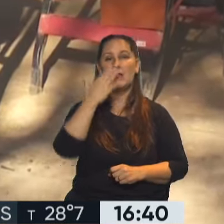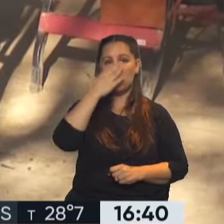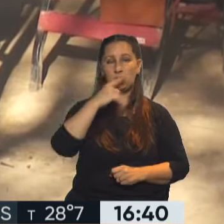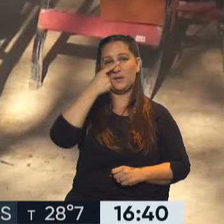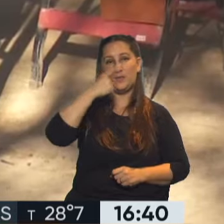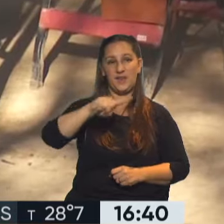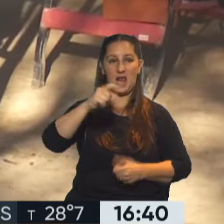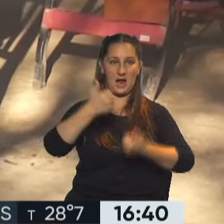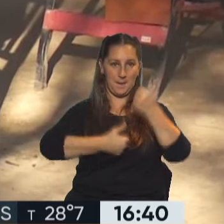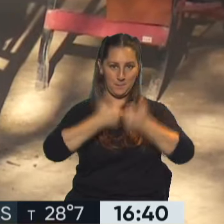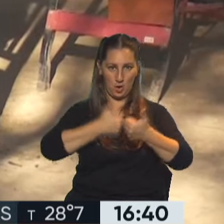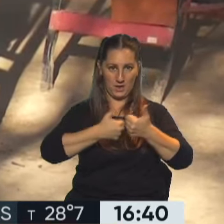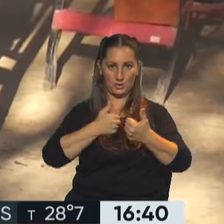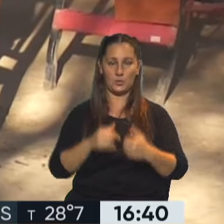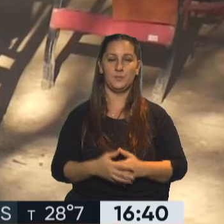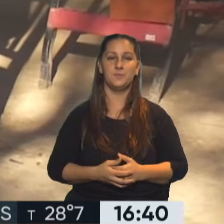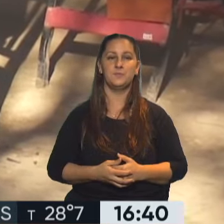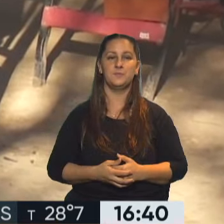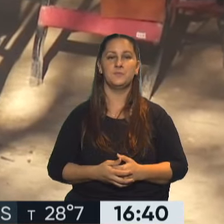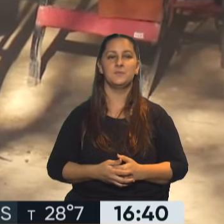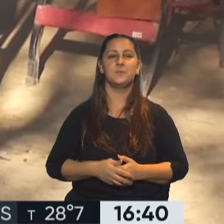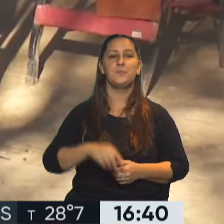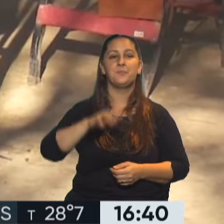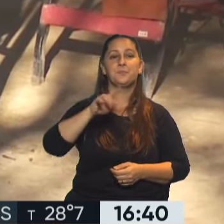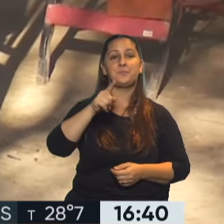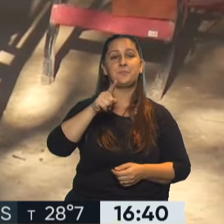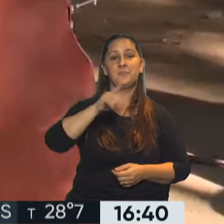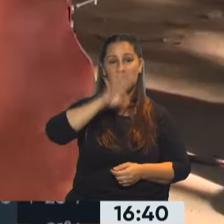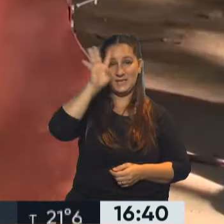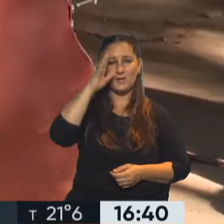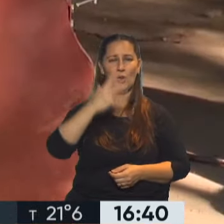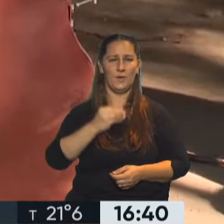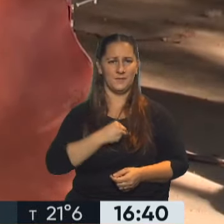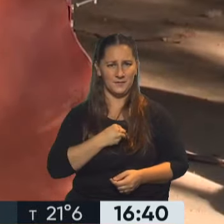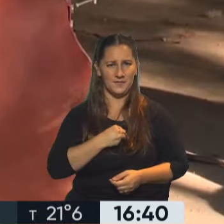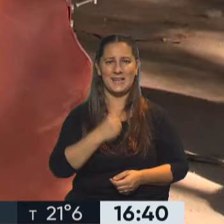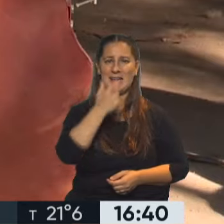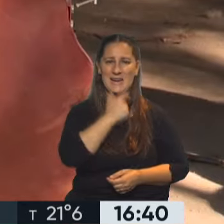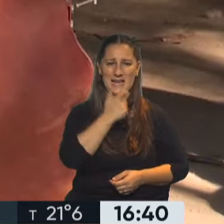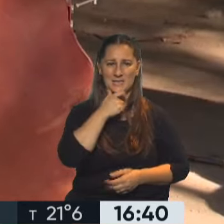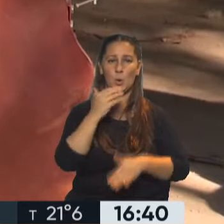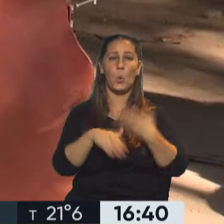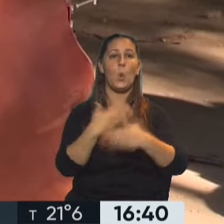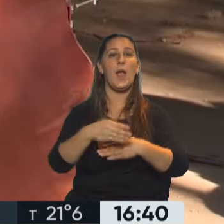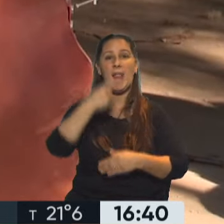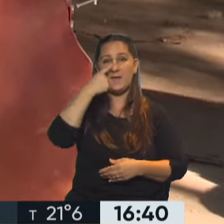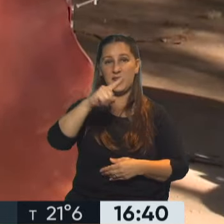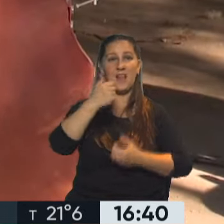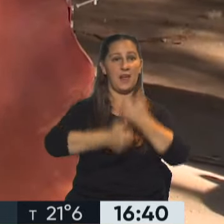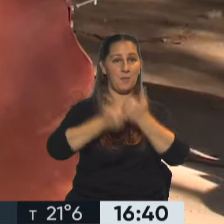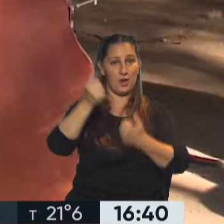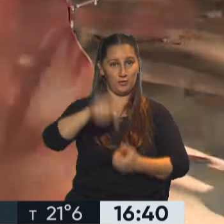del campeonato, ¿eh? El Indio es hincha de Racing y hoy tiene el corazón con la Academia que está jugando la final del campeonato argentino, ¿viste?